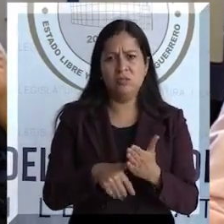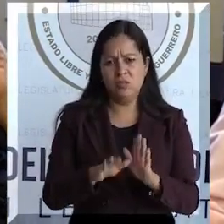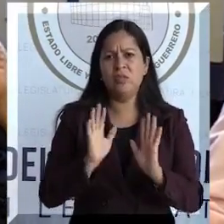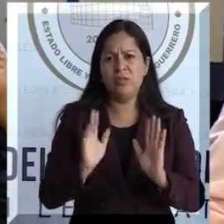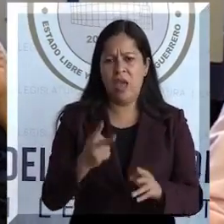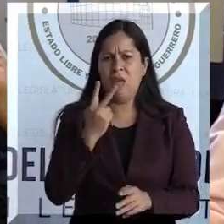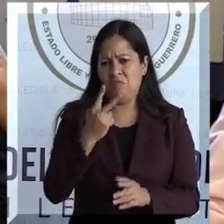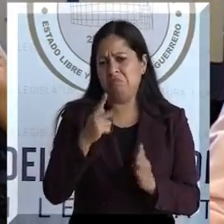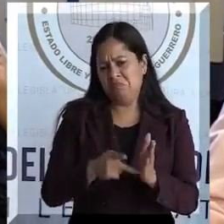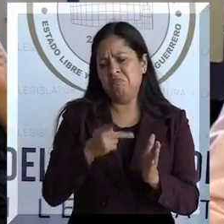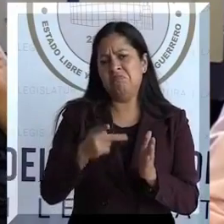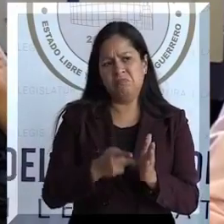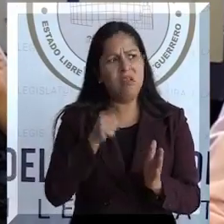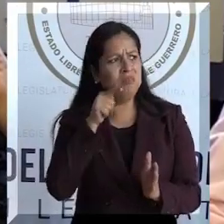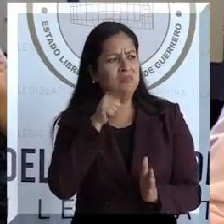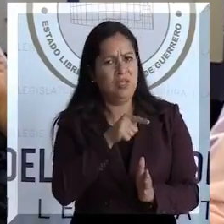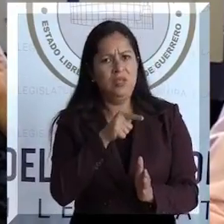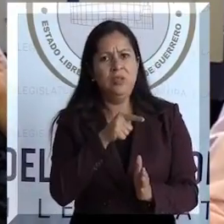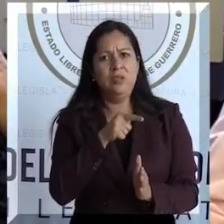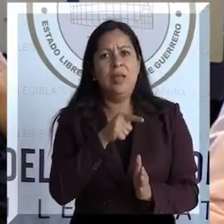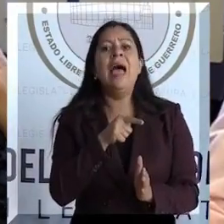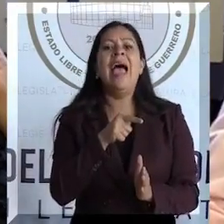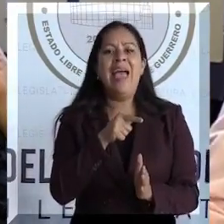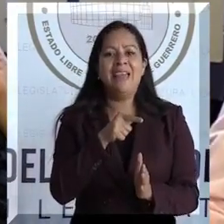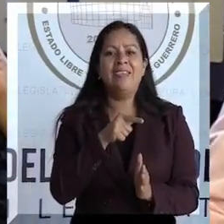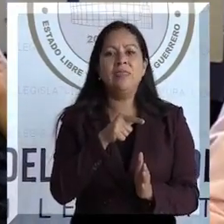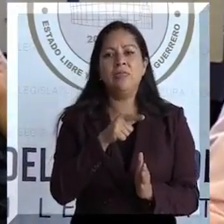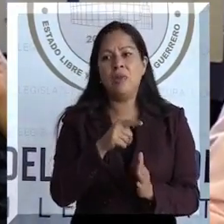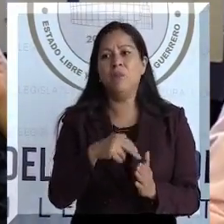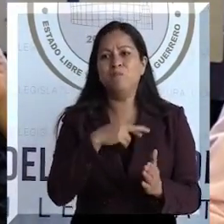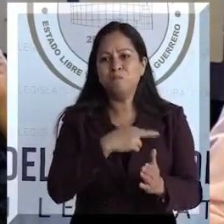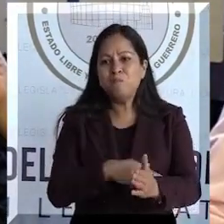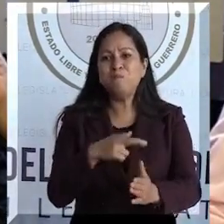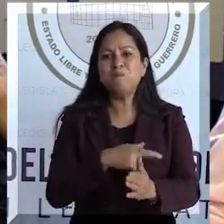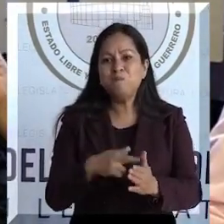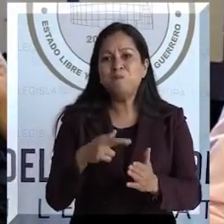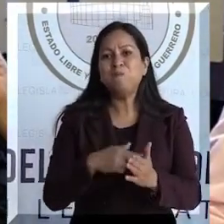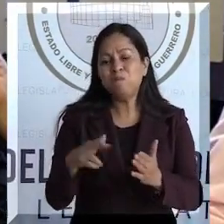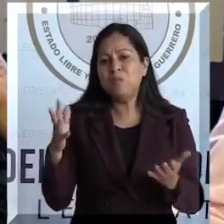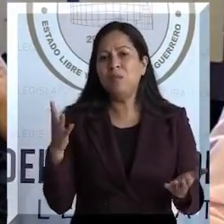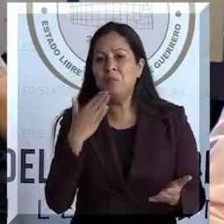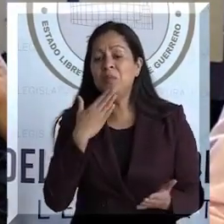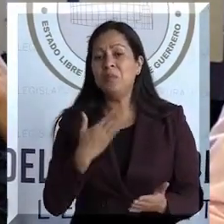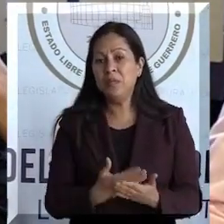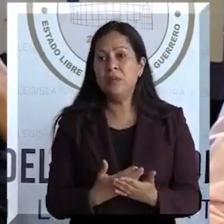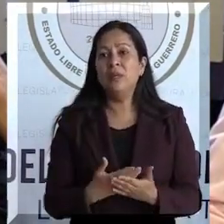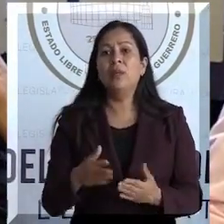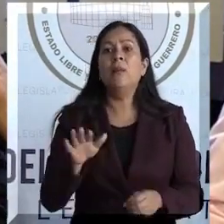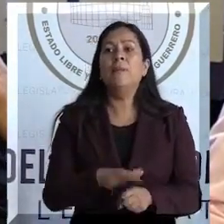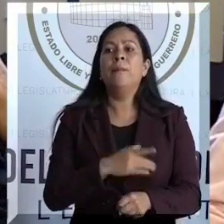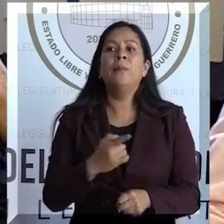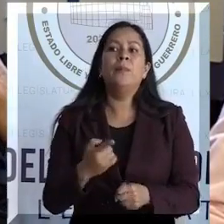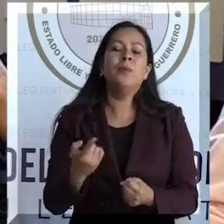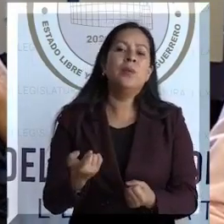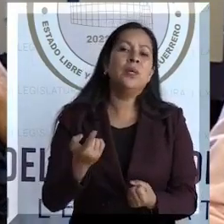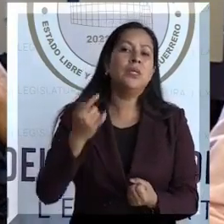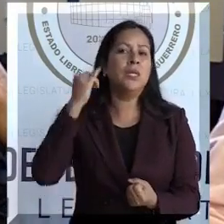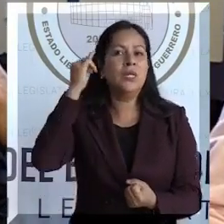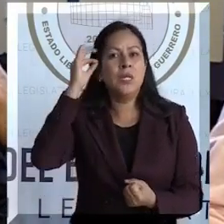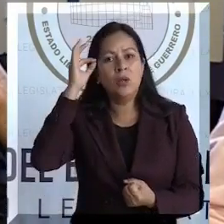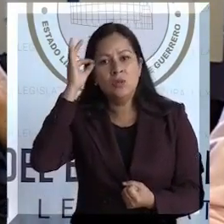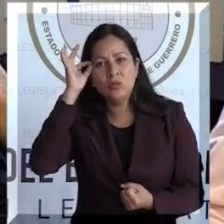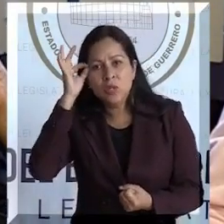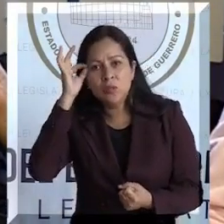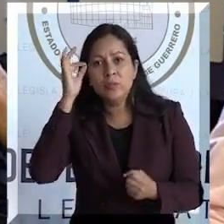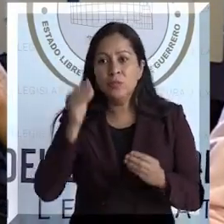ya fueron como dos veces a acercarles el trámite. Eso nos parece pues muy bien, porque tú le acercas los servicios